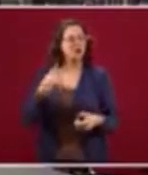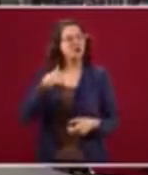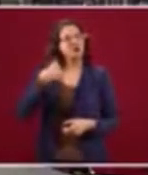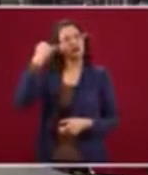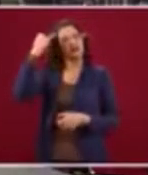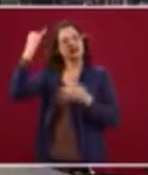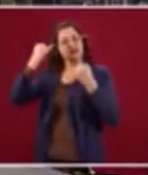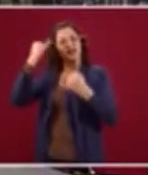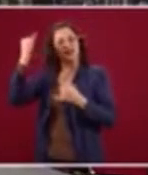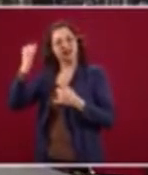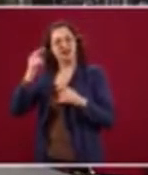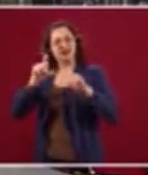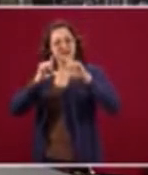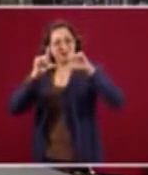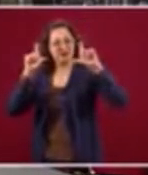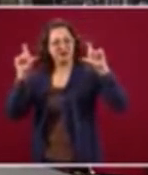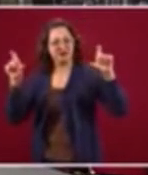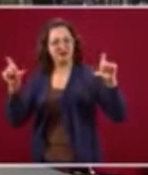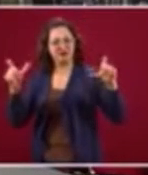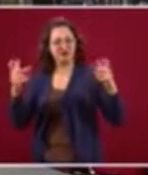es precioso